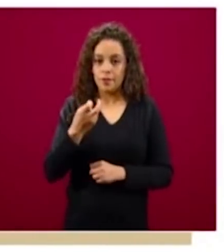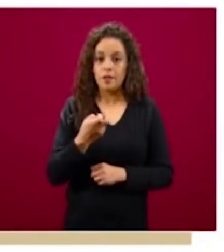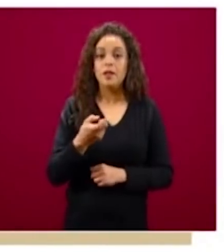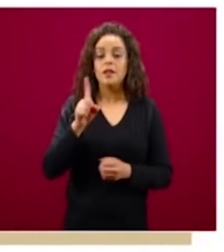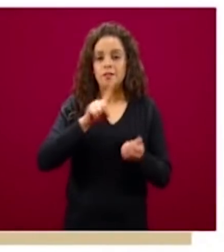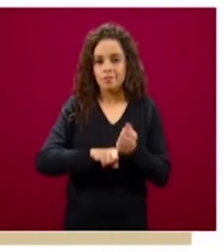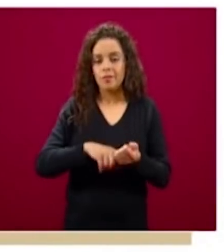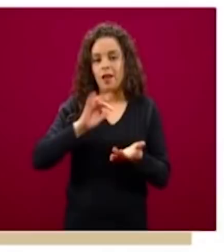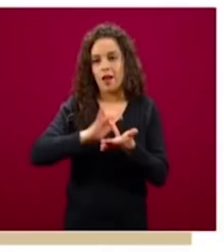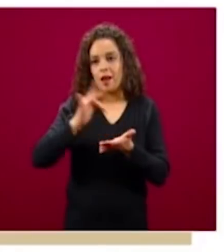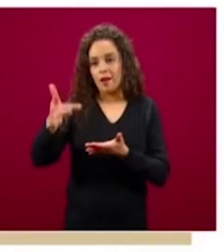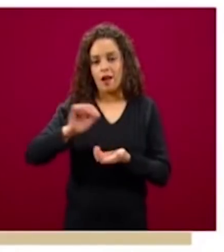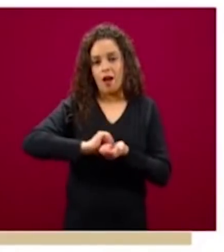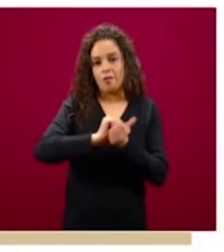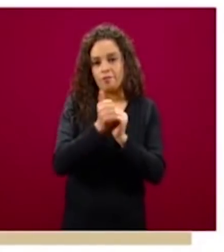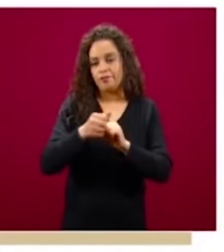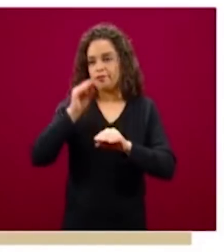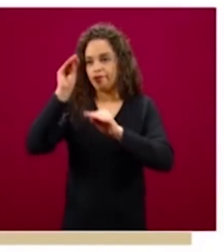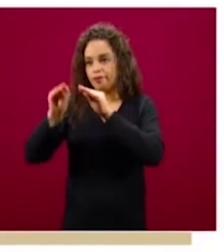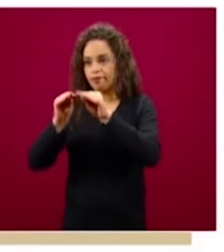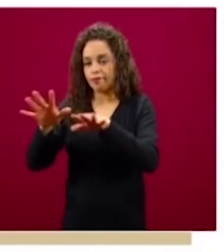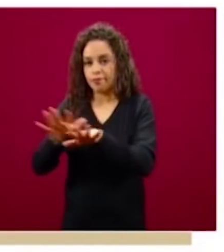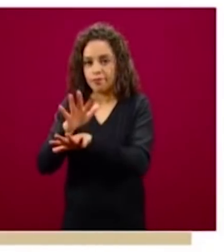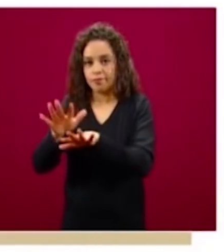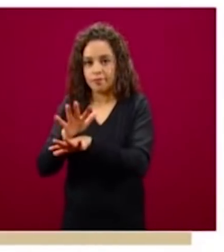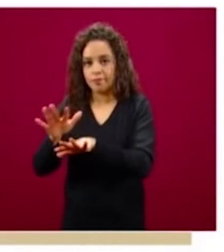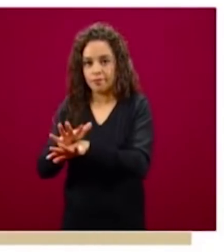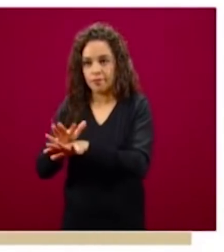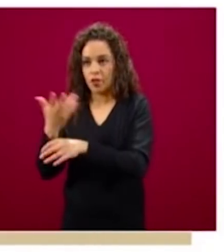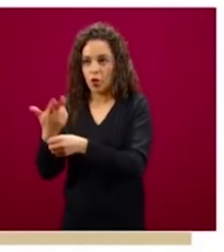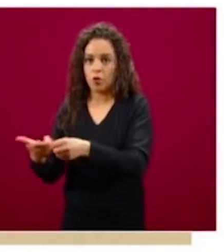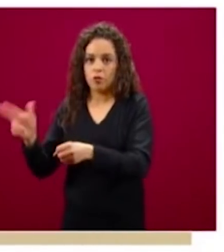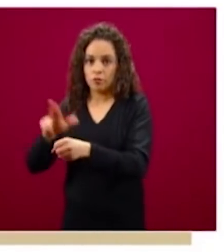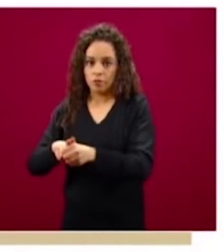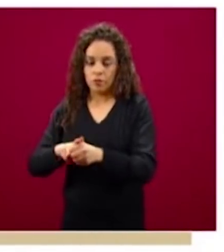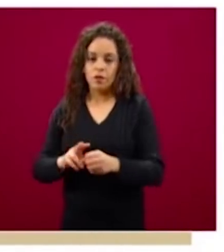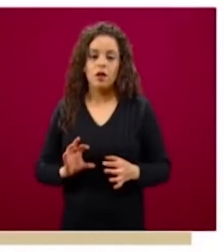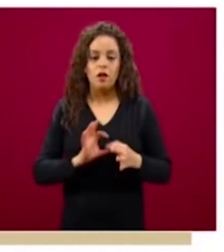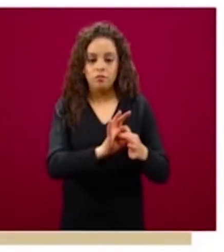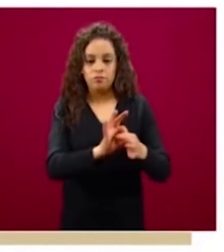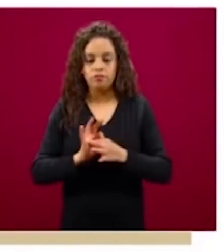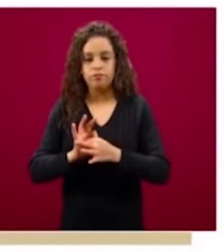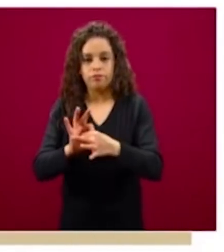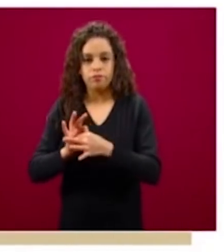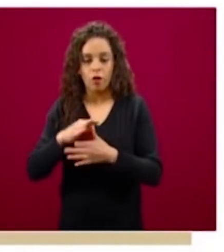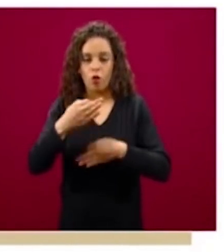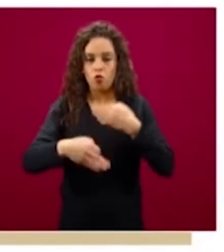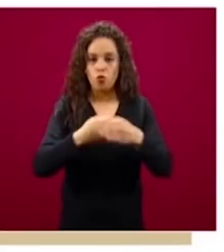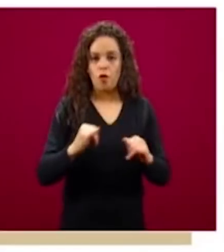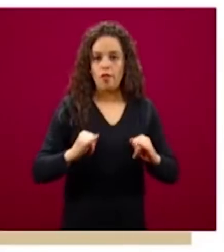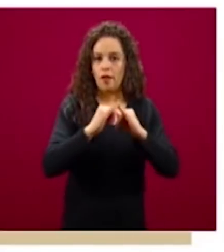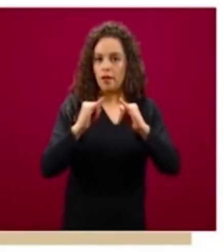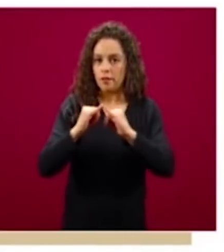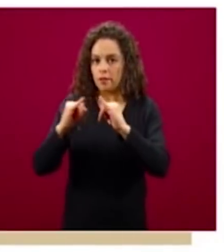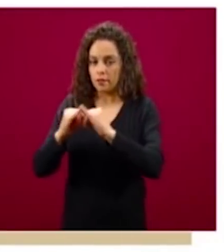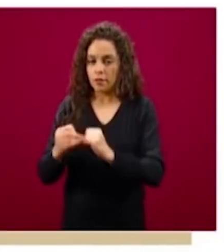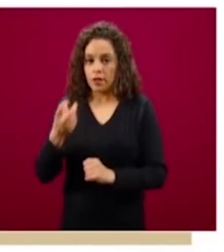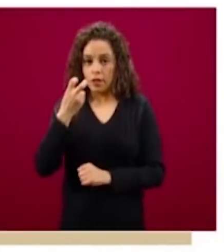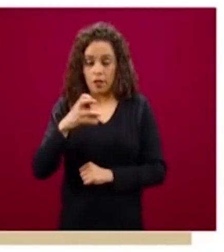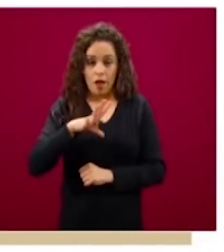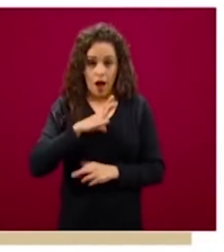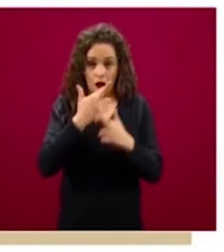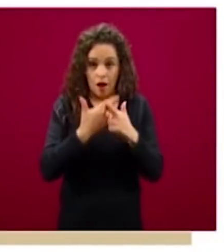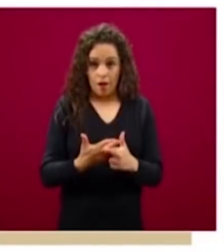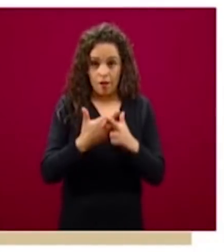reconversión que realizan de manera coordinada todas las instituciones. Tenemos entendido que este incremento en la